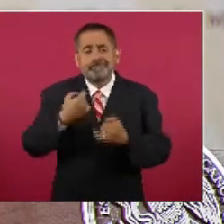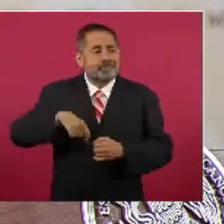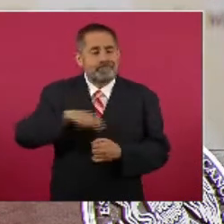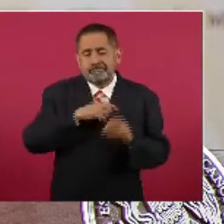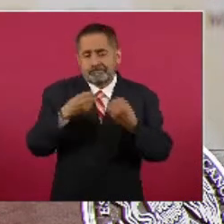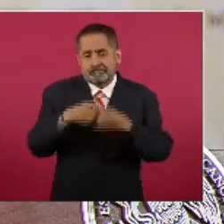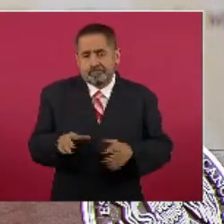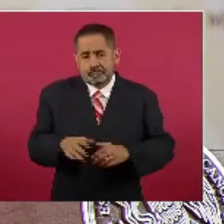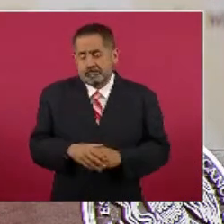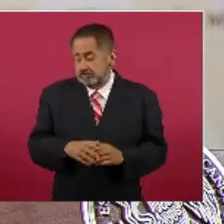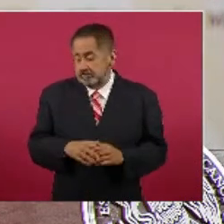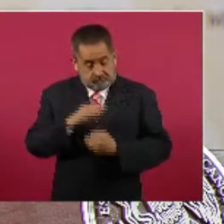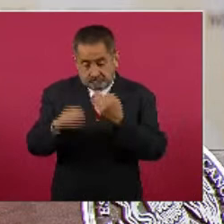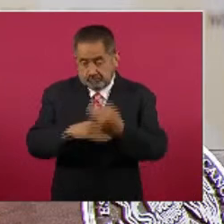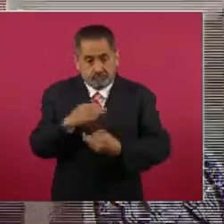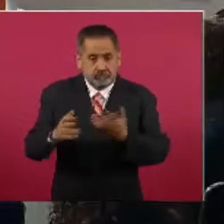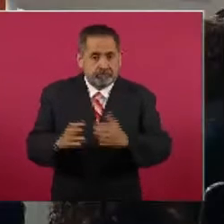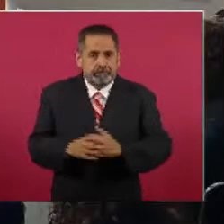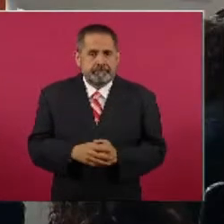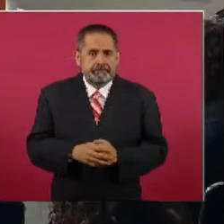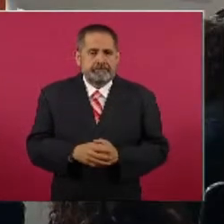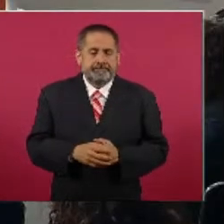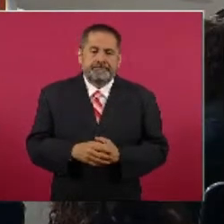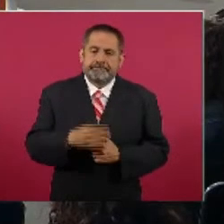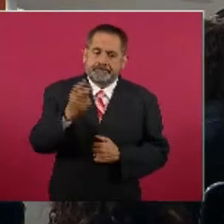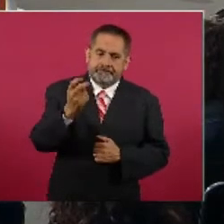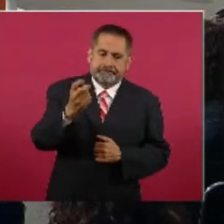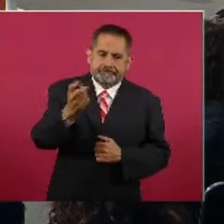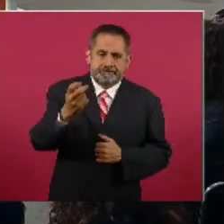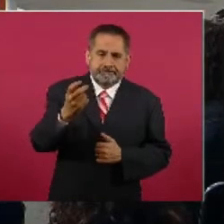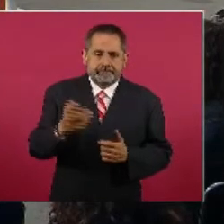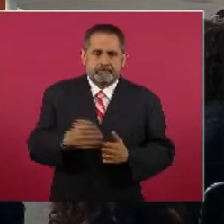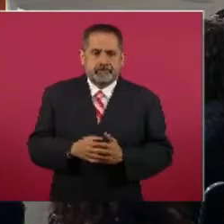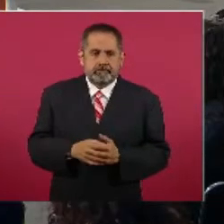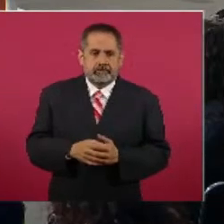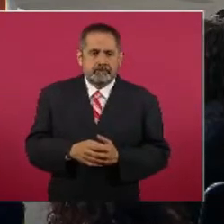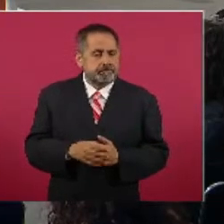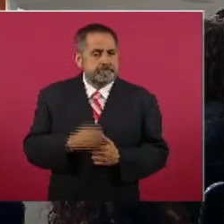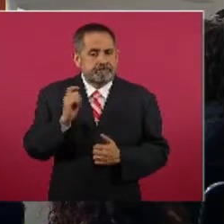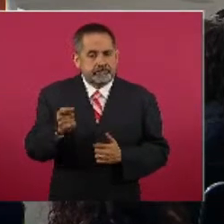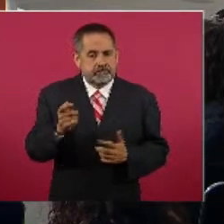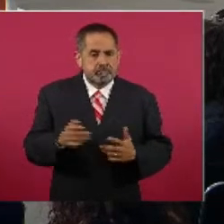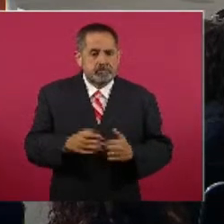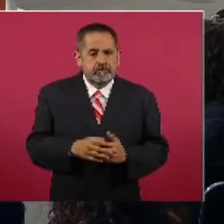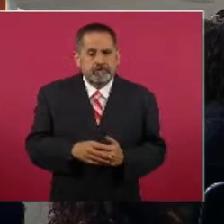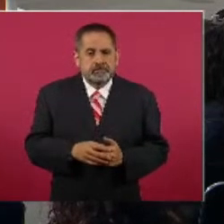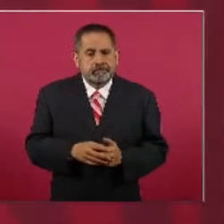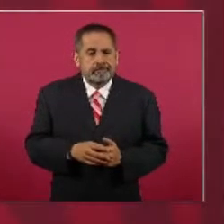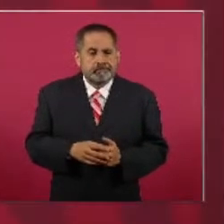a todos por eso ay qué